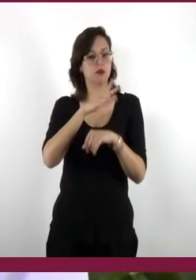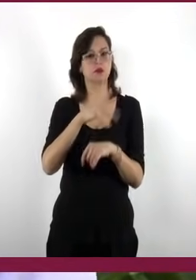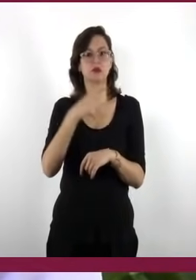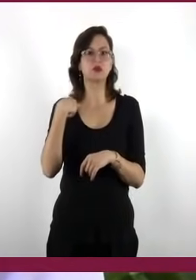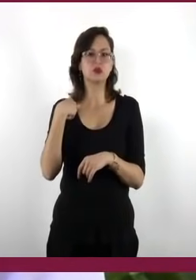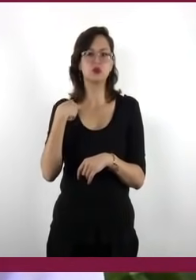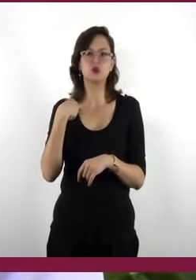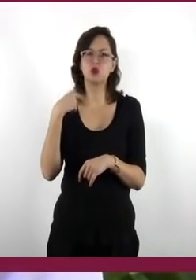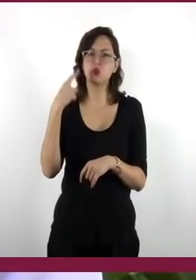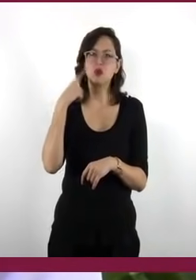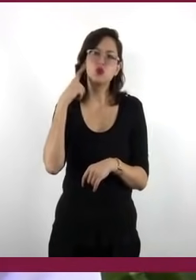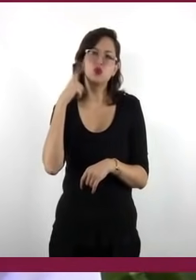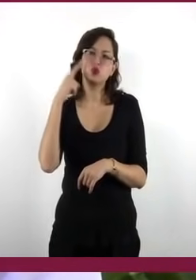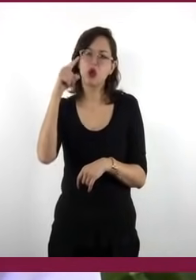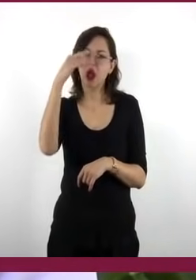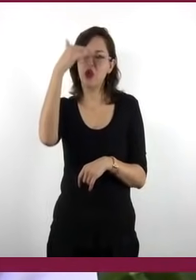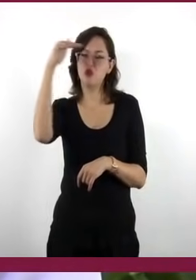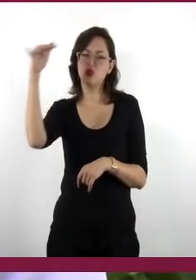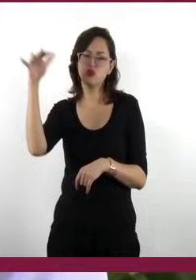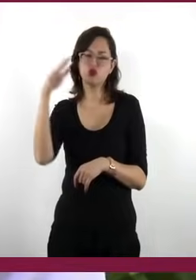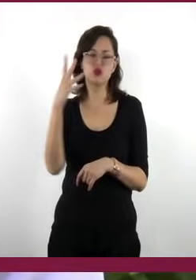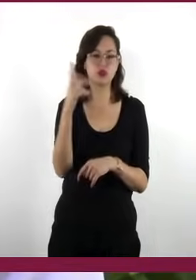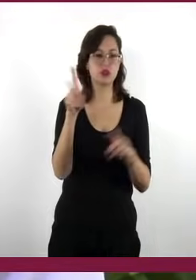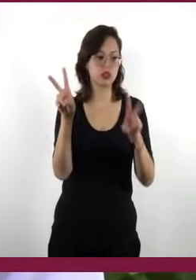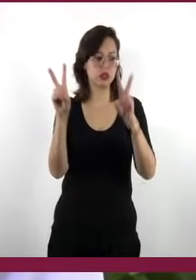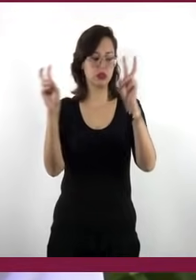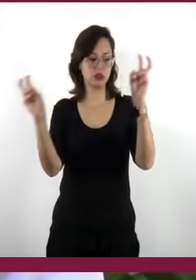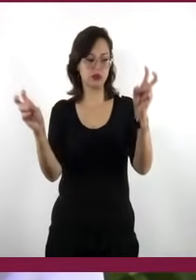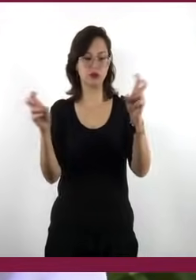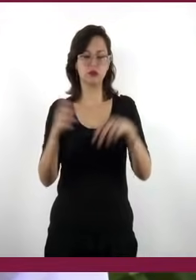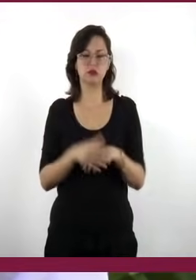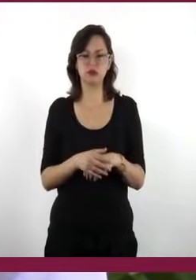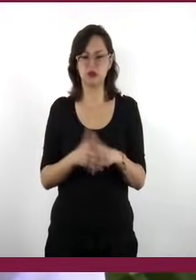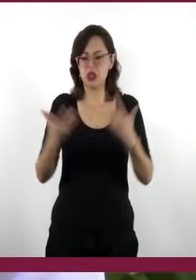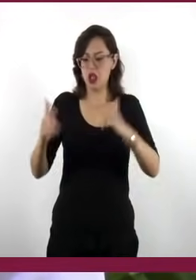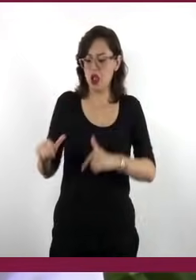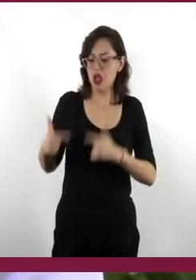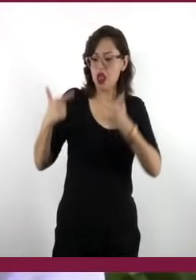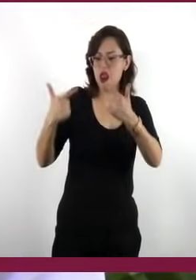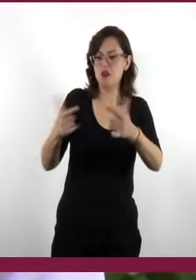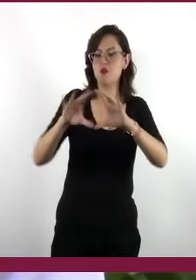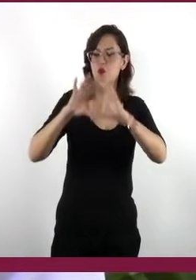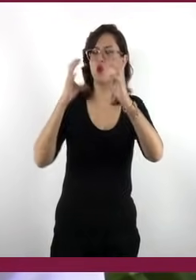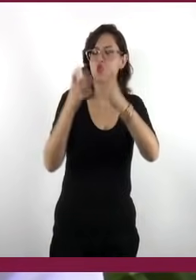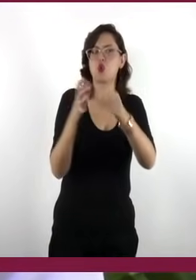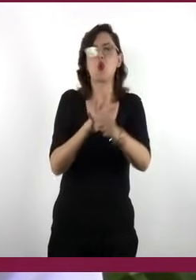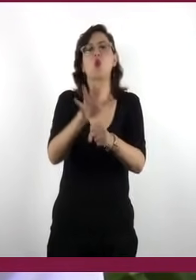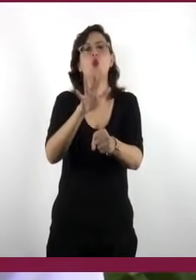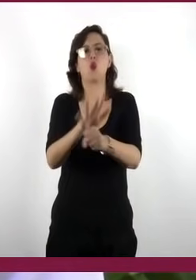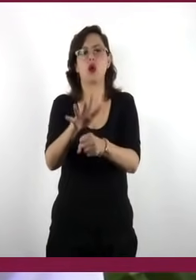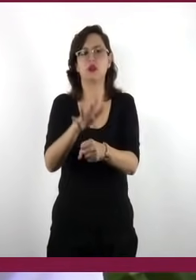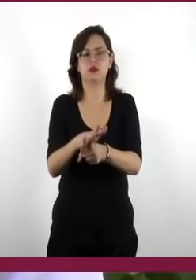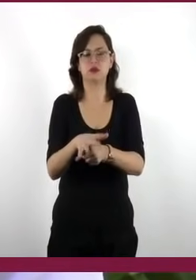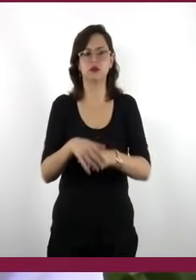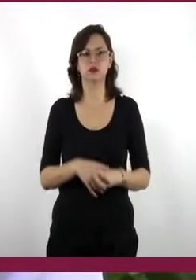los adultos. Hay una frase que es muy conocida que es, ¿qué mundo les vamos a dejar a nuestros hijos? Y